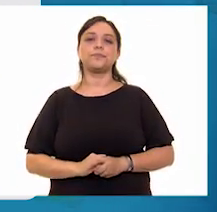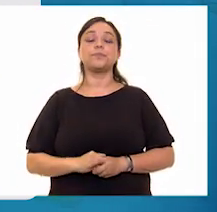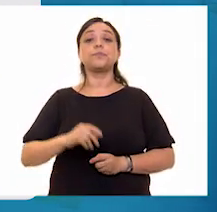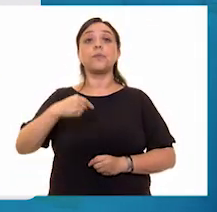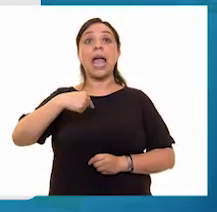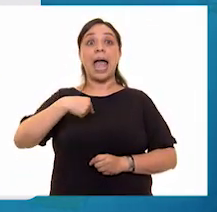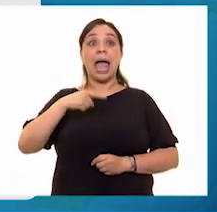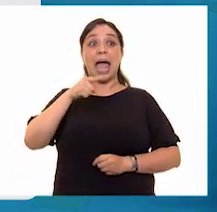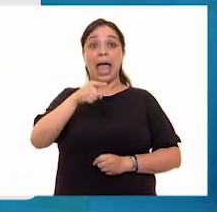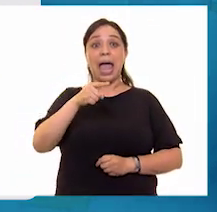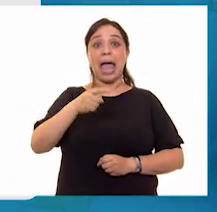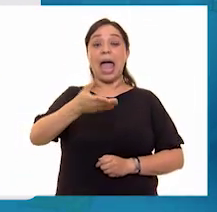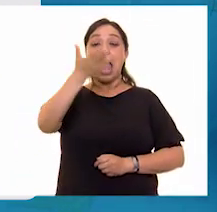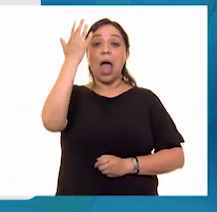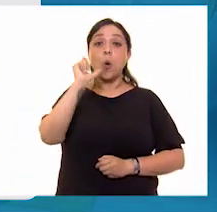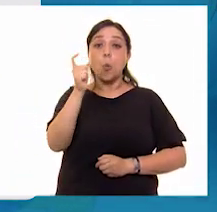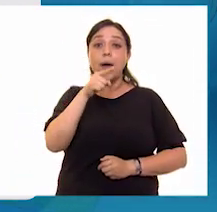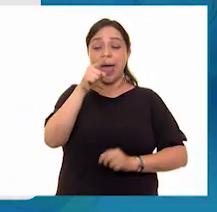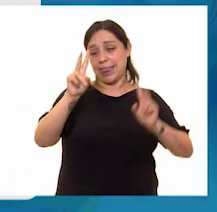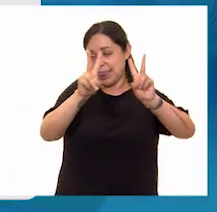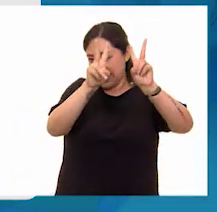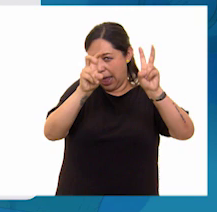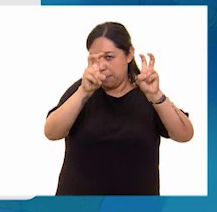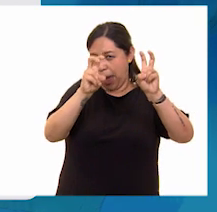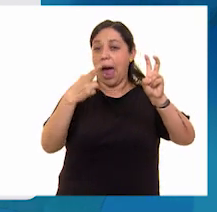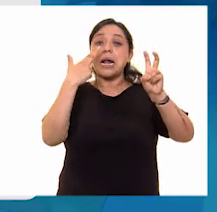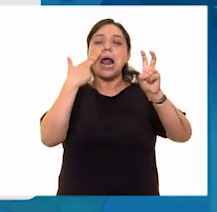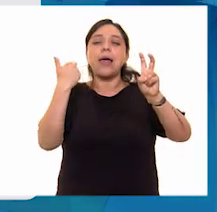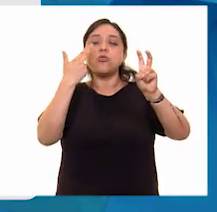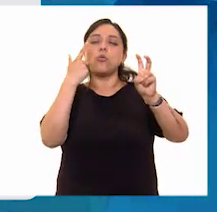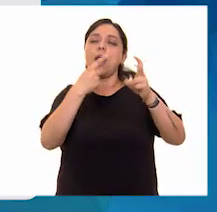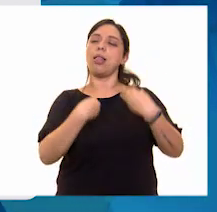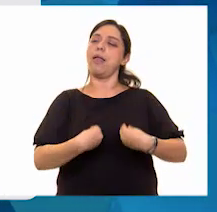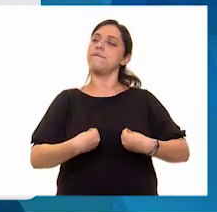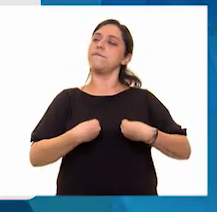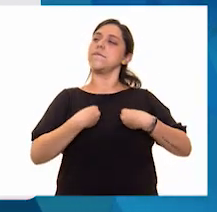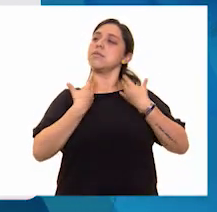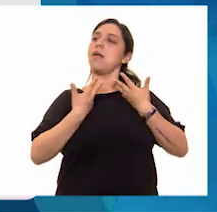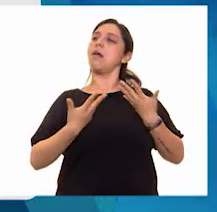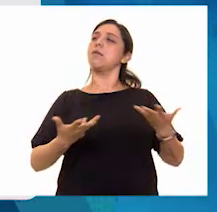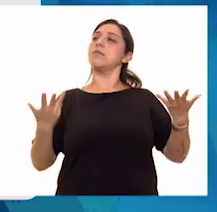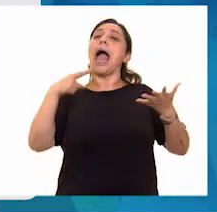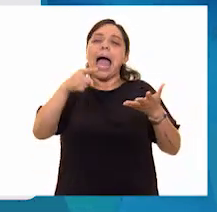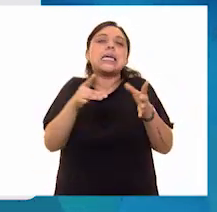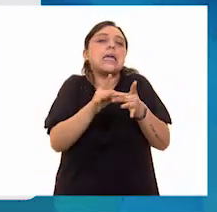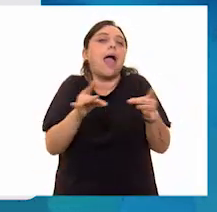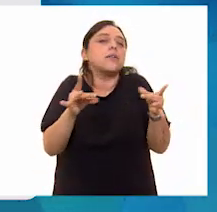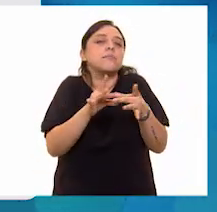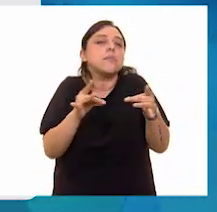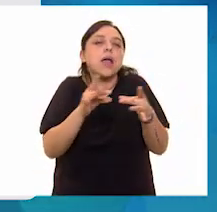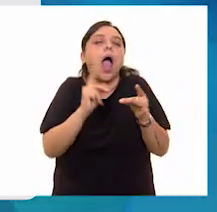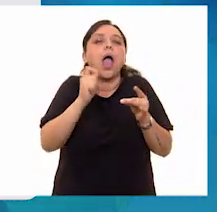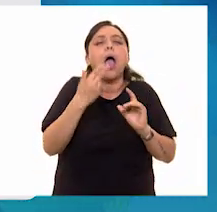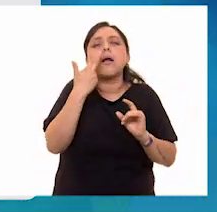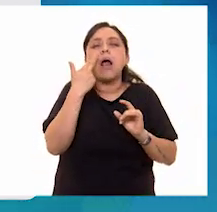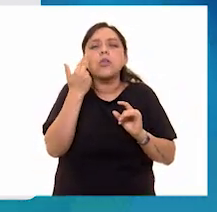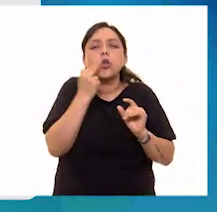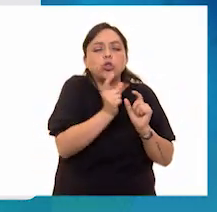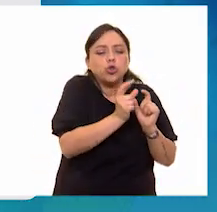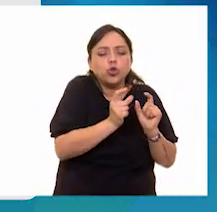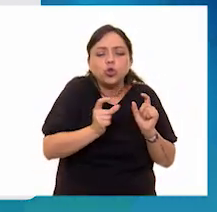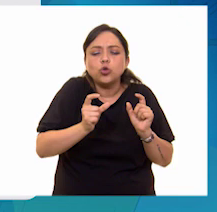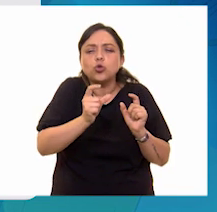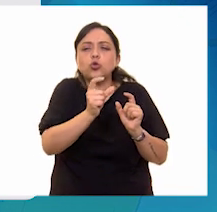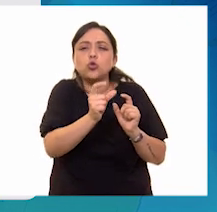Cuando los ratones se dan la gran vida, Francisco Hinojosa cuenta la historia de unos ratoncitos que inflaban